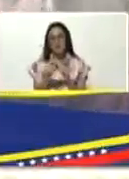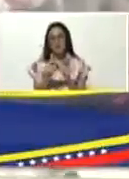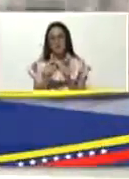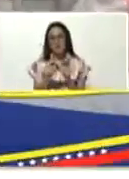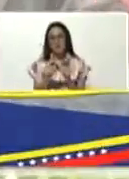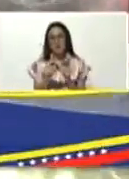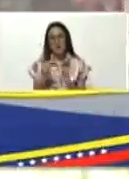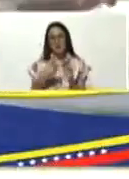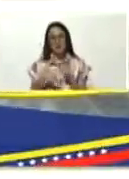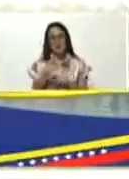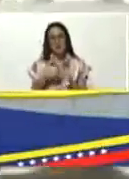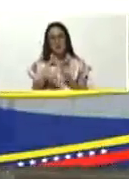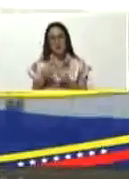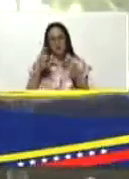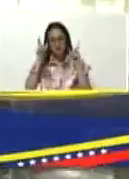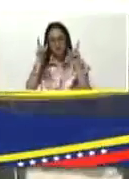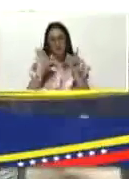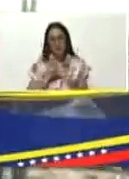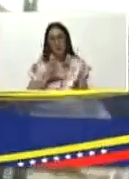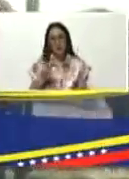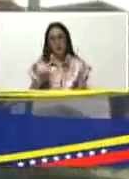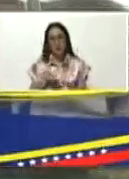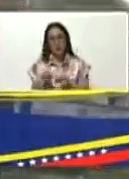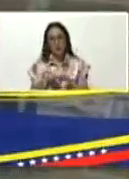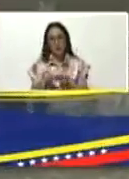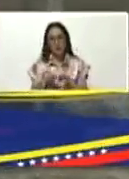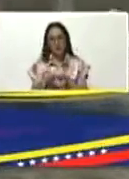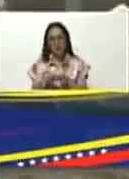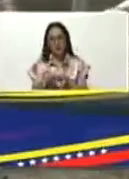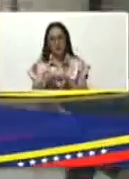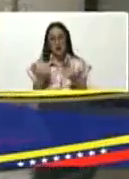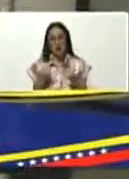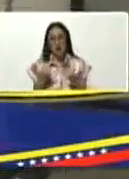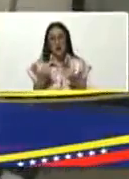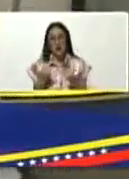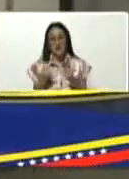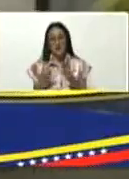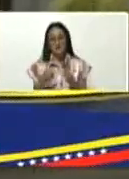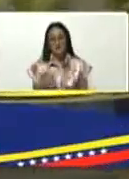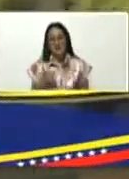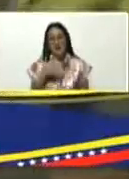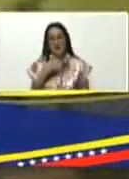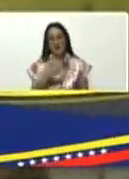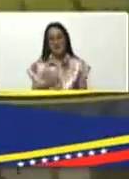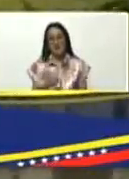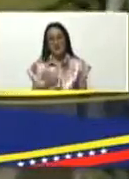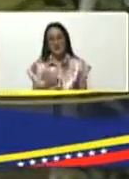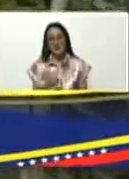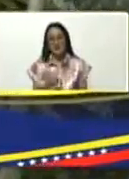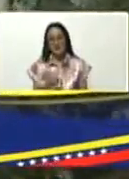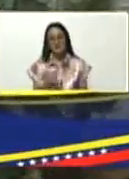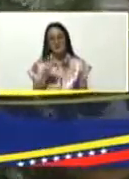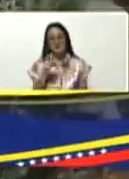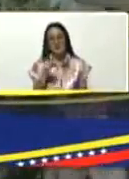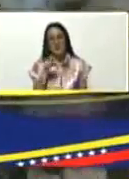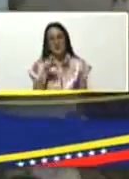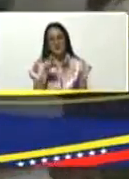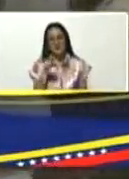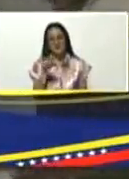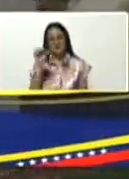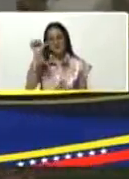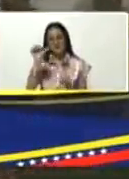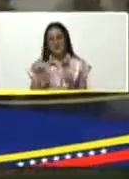de la Asociación de Ganaderos del Estado Cojedes. Estamos generando confianza, que creo que es la palabra